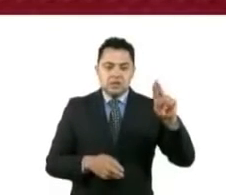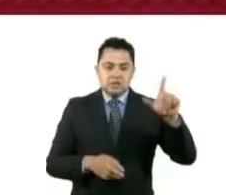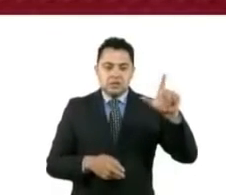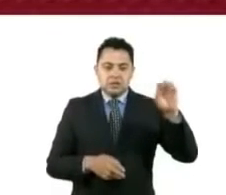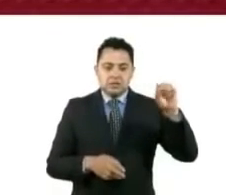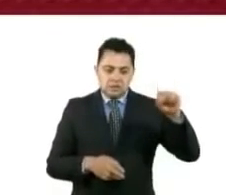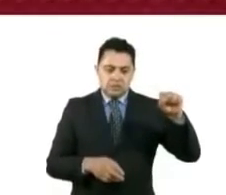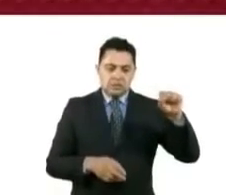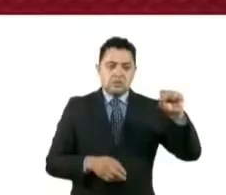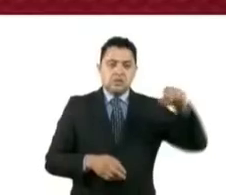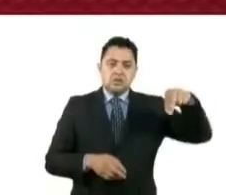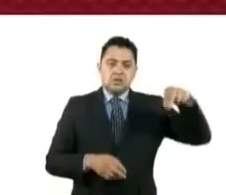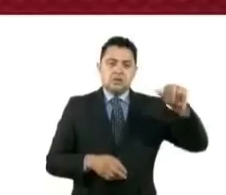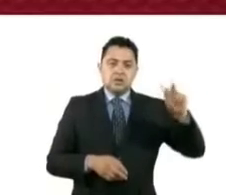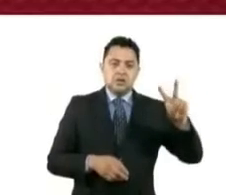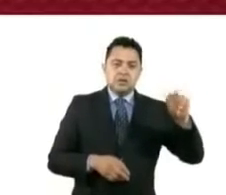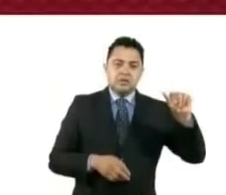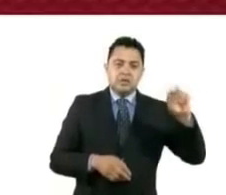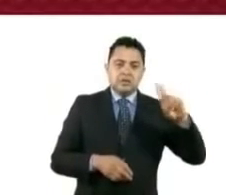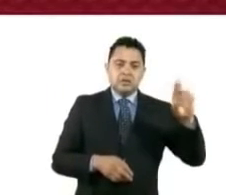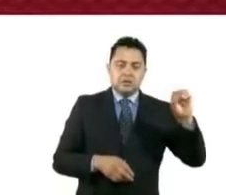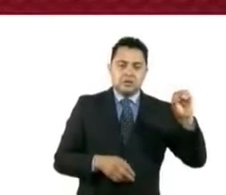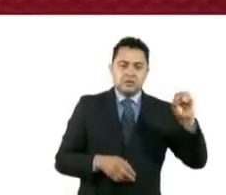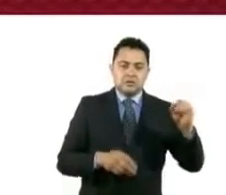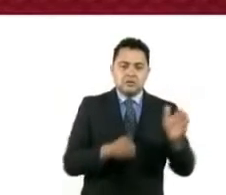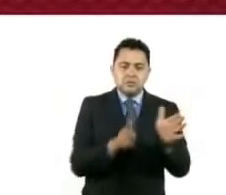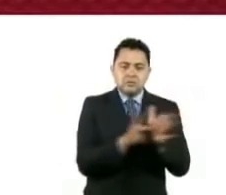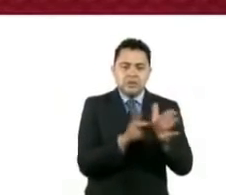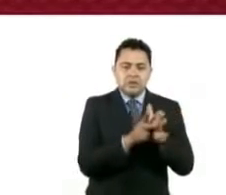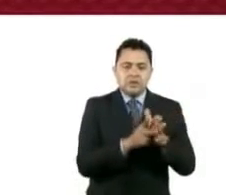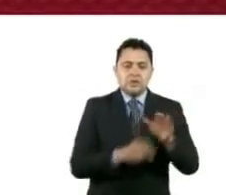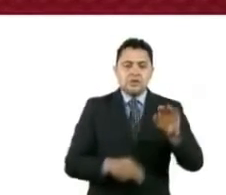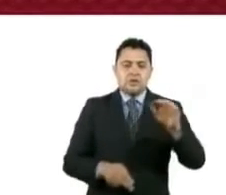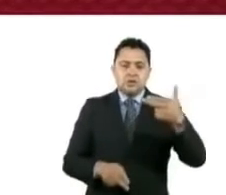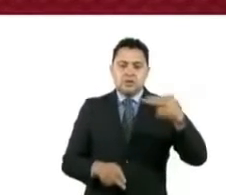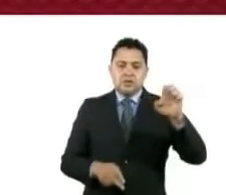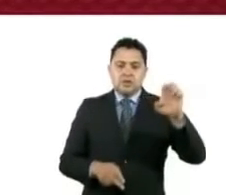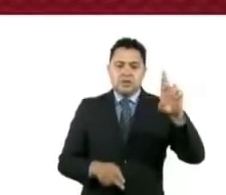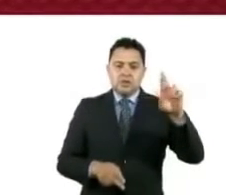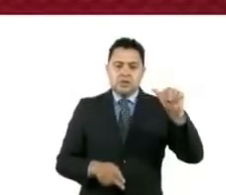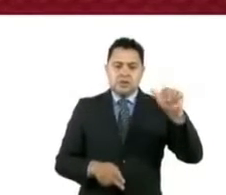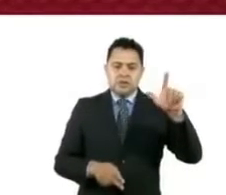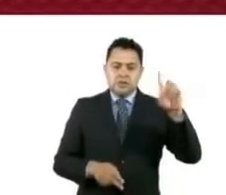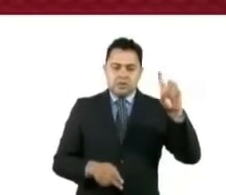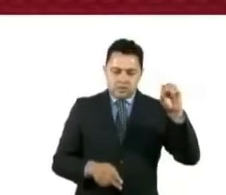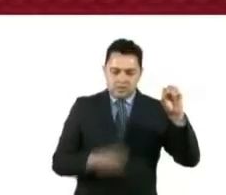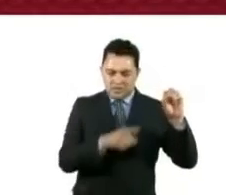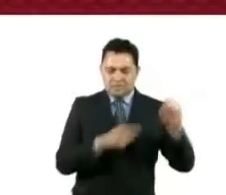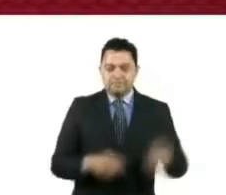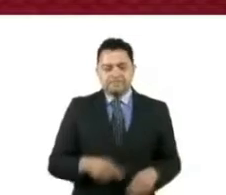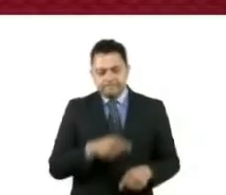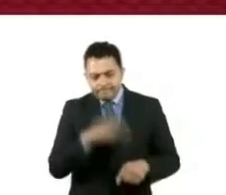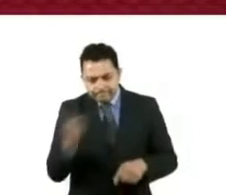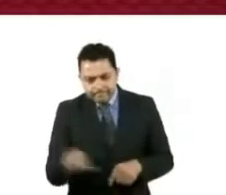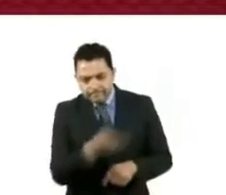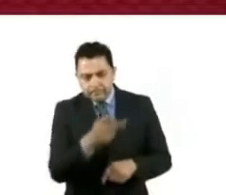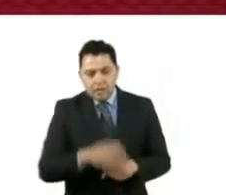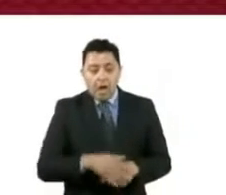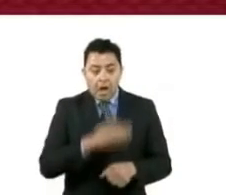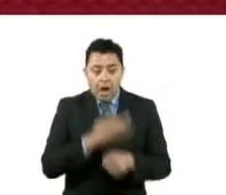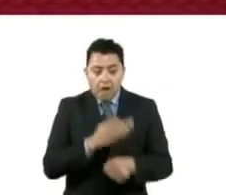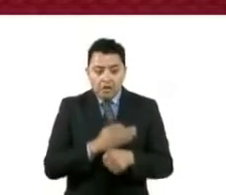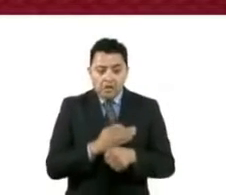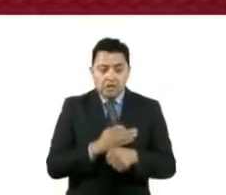Buenos días a todas y todos. Con la ciudad en cero puntos en esta evaluación que hace el gobierno federal y que ya todos los indicadores están en sus